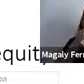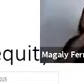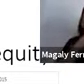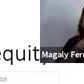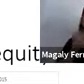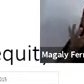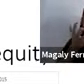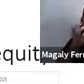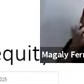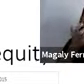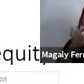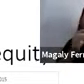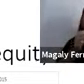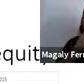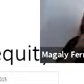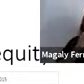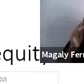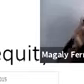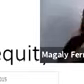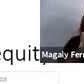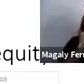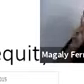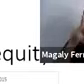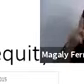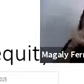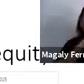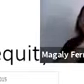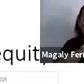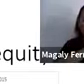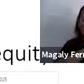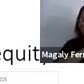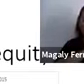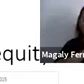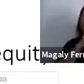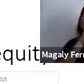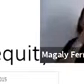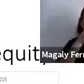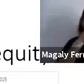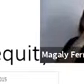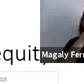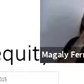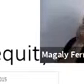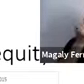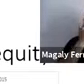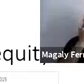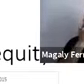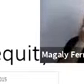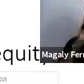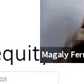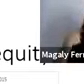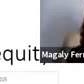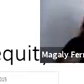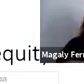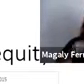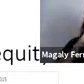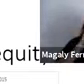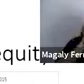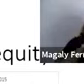que es factible y sostenible para todos. Este es el defecto de la humanidad en su compromiso